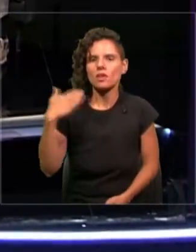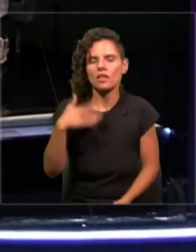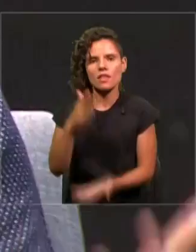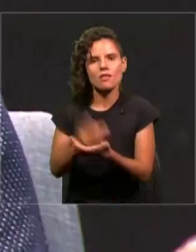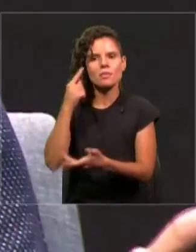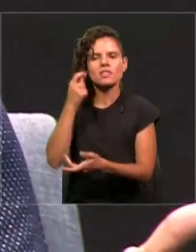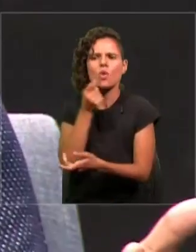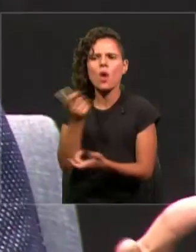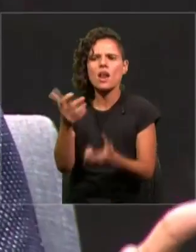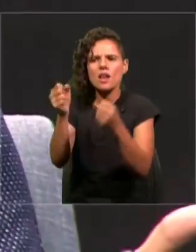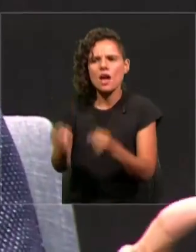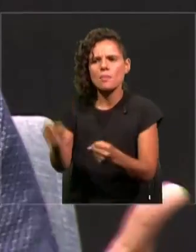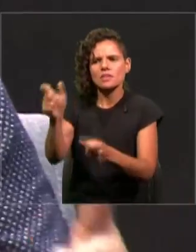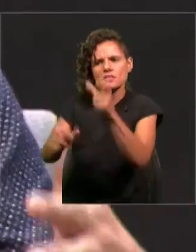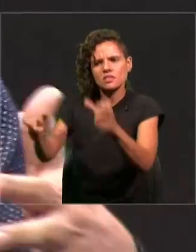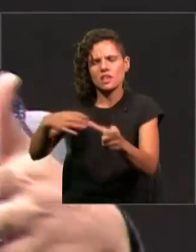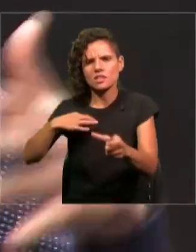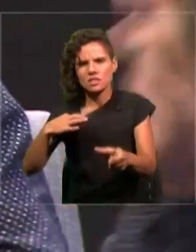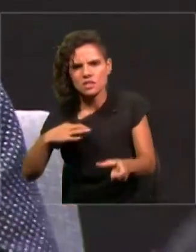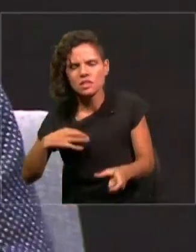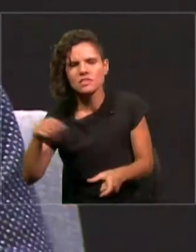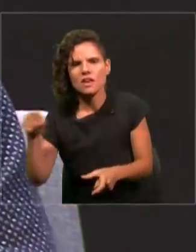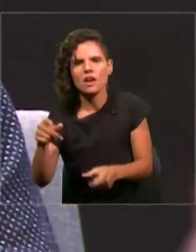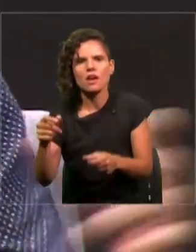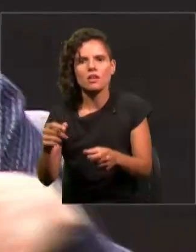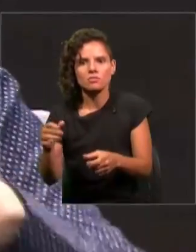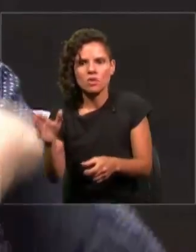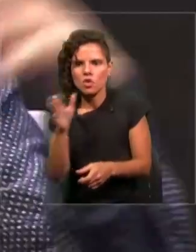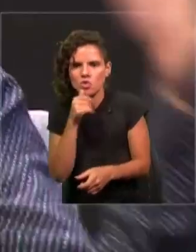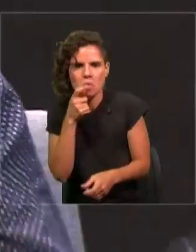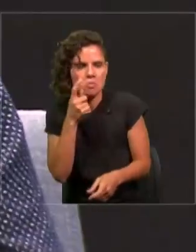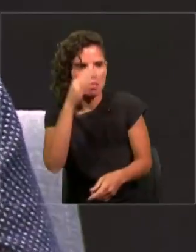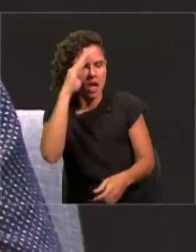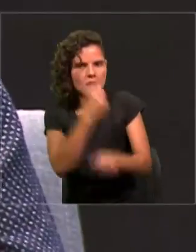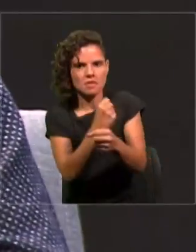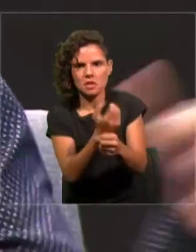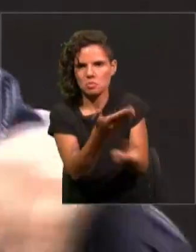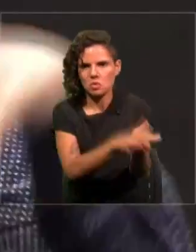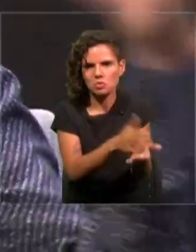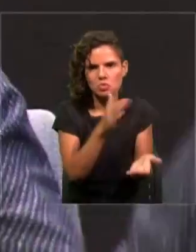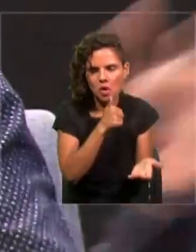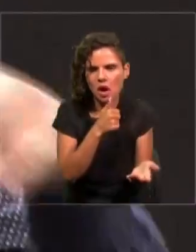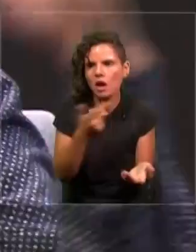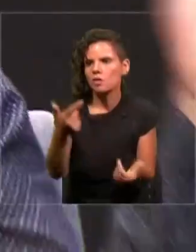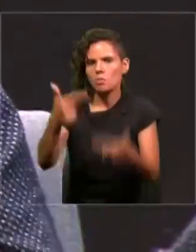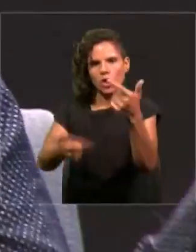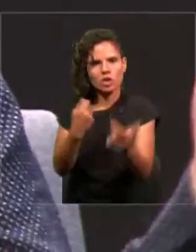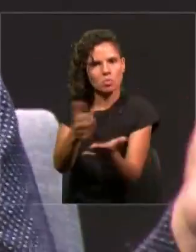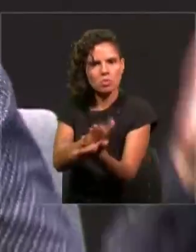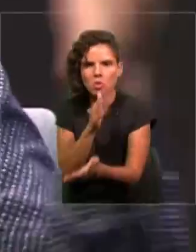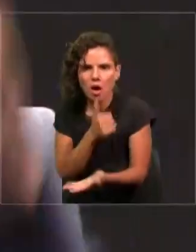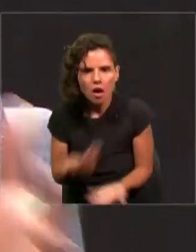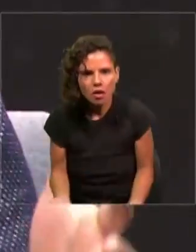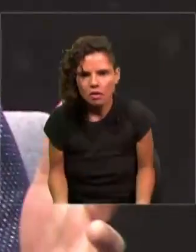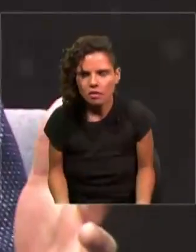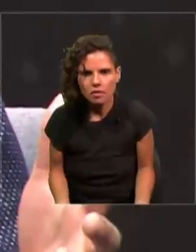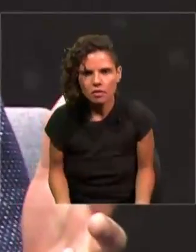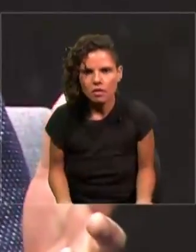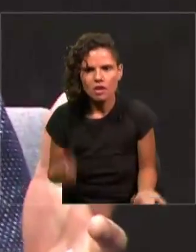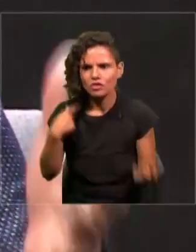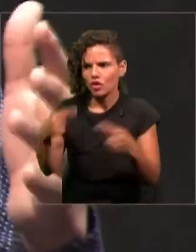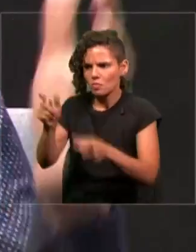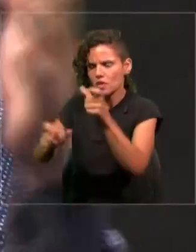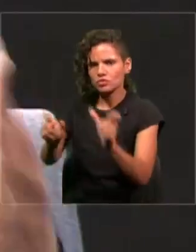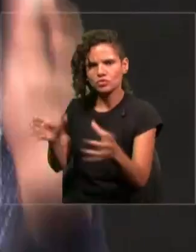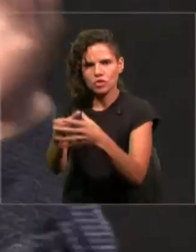cívica de la sociedad chilena hoy día, en que no ha generado muertes de carabineros, no ha generado muertes de políticos ni nada de eso. Al contrario, la